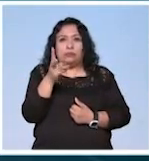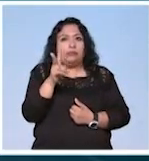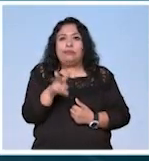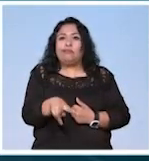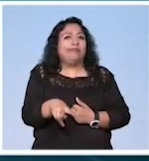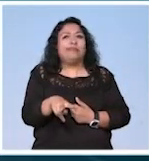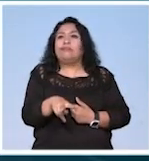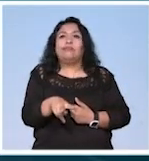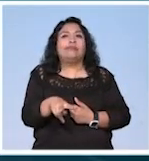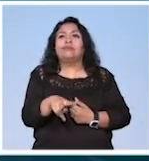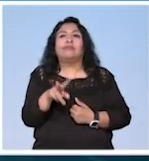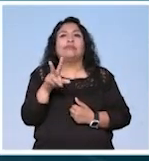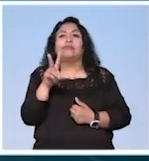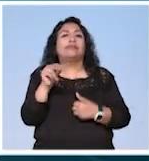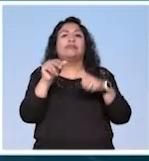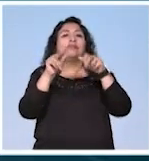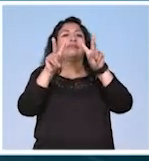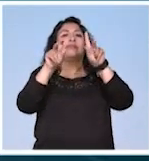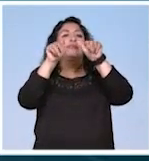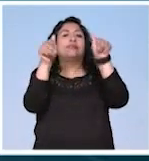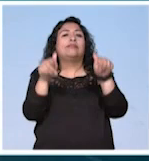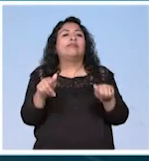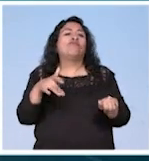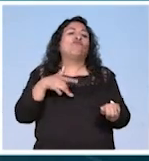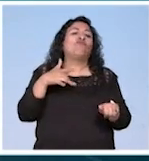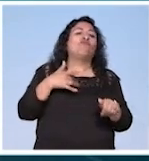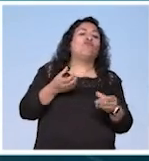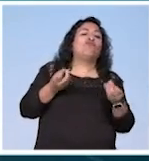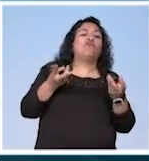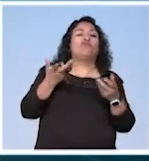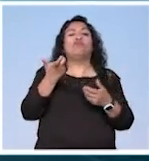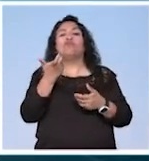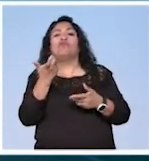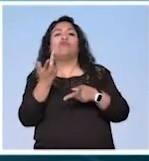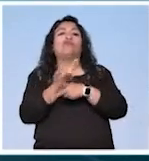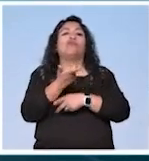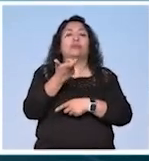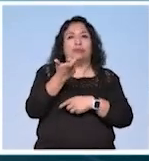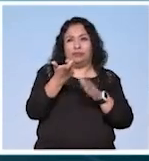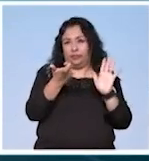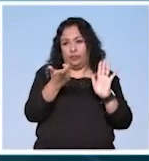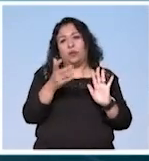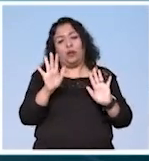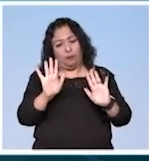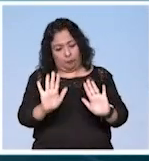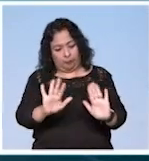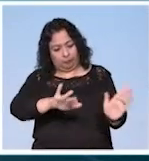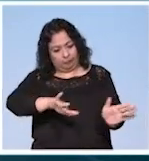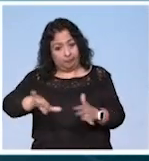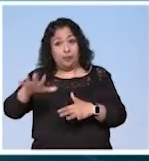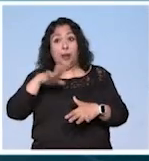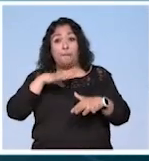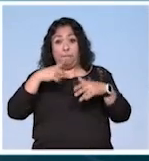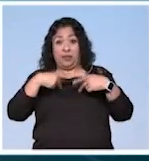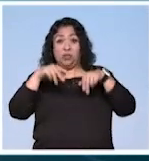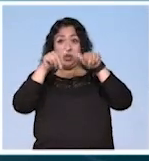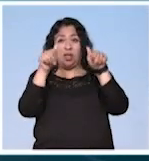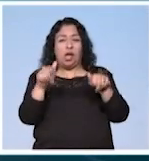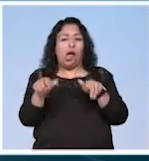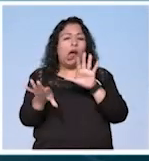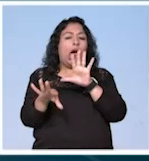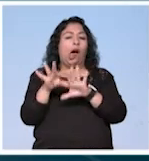no es un asunto de arte es un asunto especulación financiera Ahora hay artistas que empezaron a tomar esto